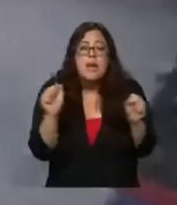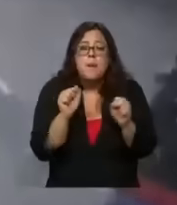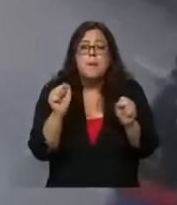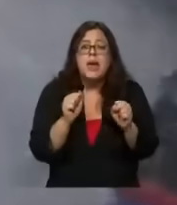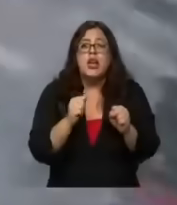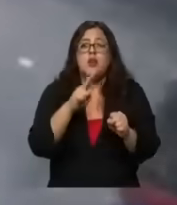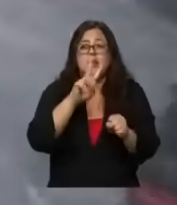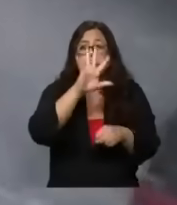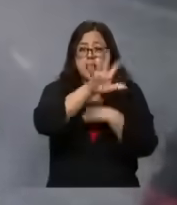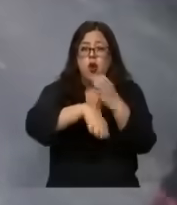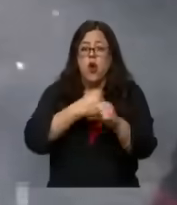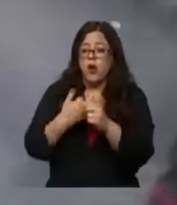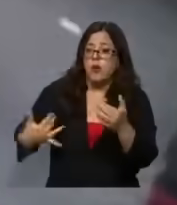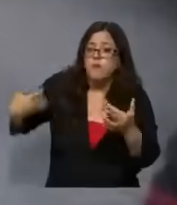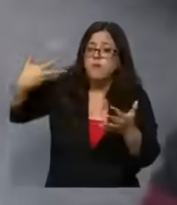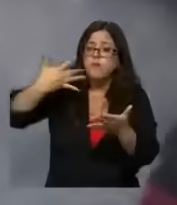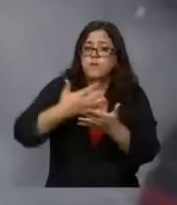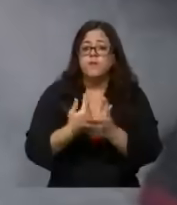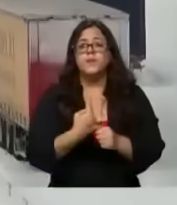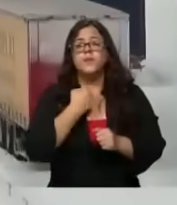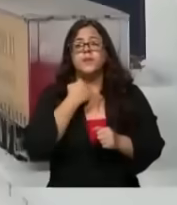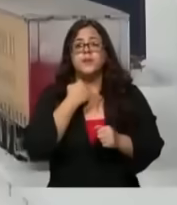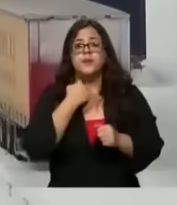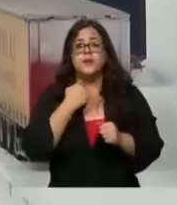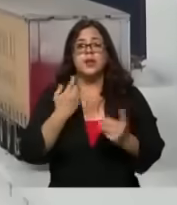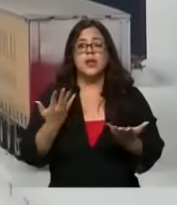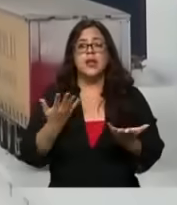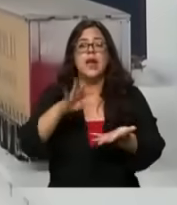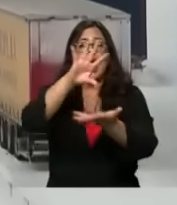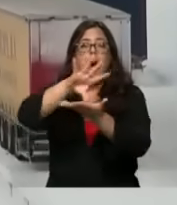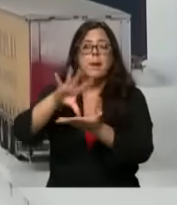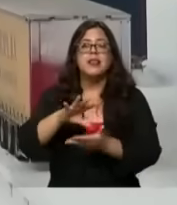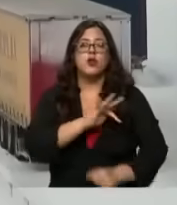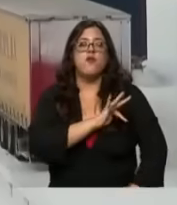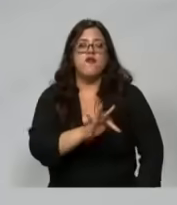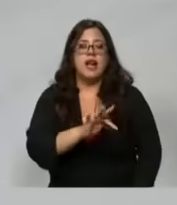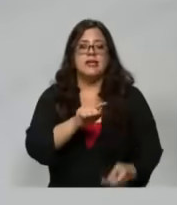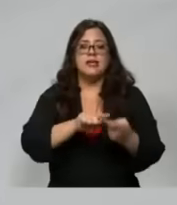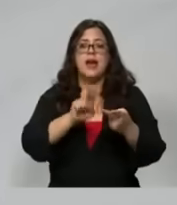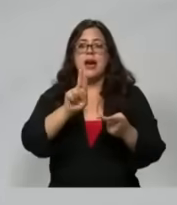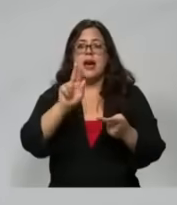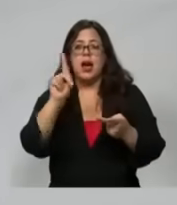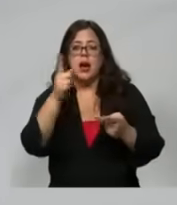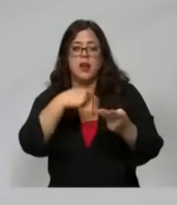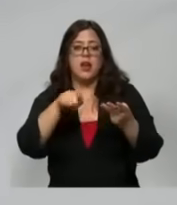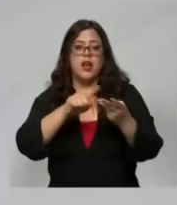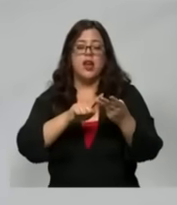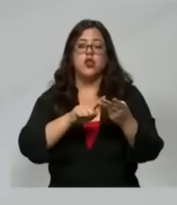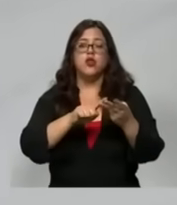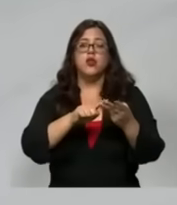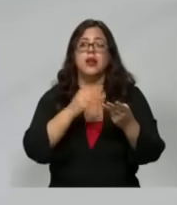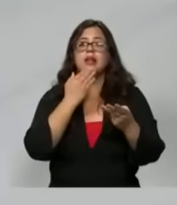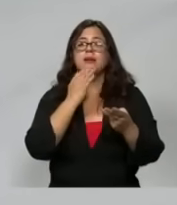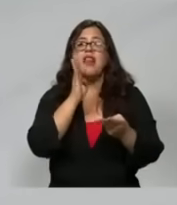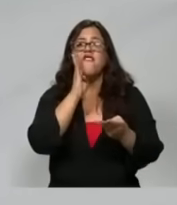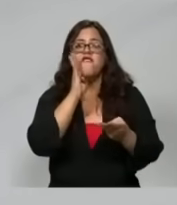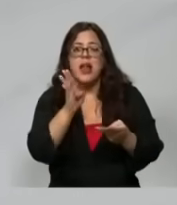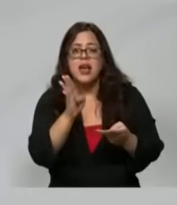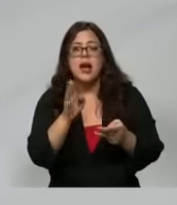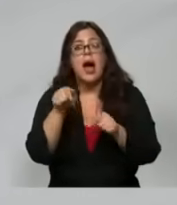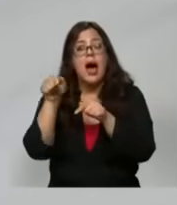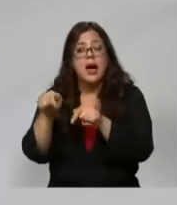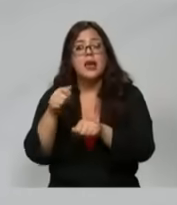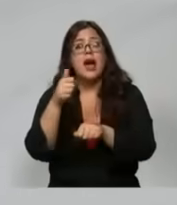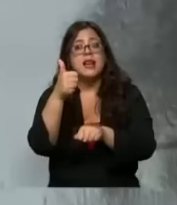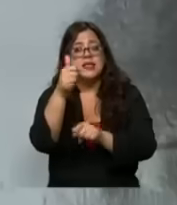últimos 25 años y que ha afectado especialmente a países como Francia, Reino Unido y Bélgica. De hecho, ya se contabilizan por lo menos